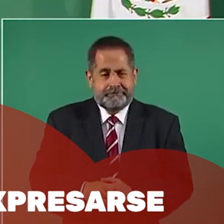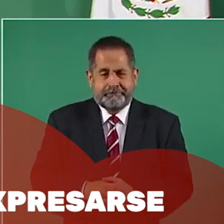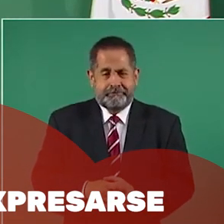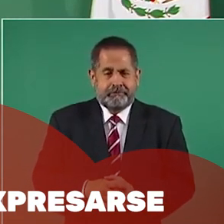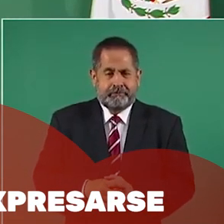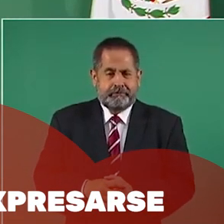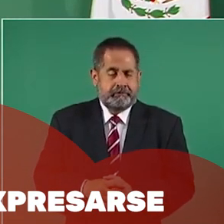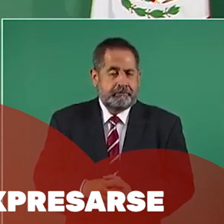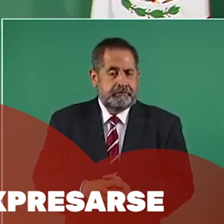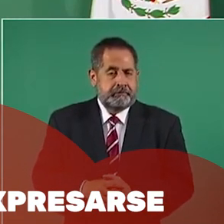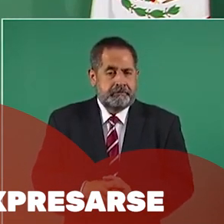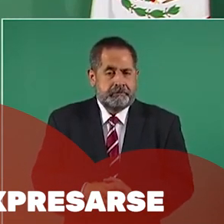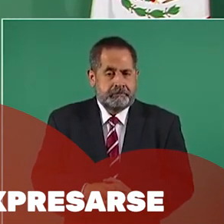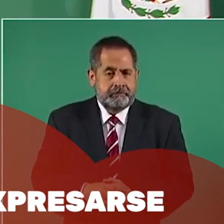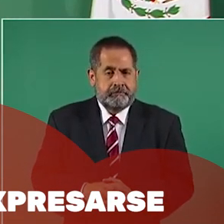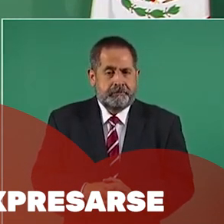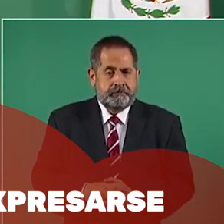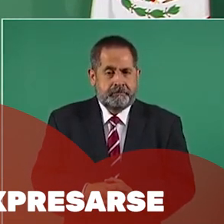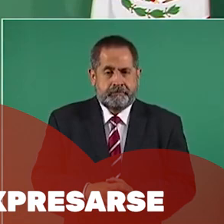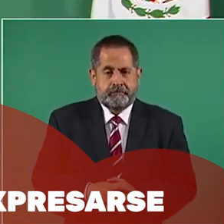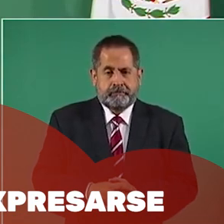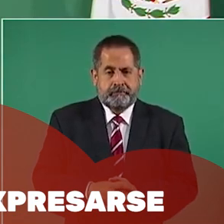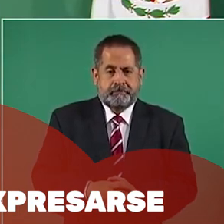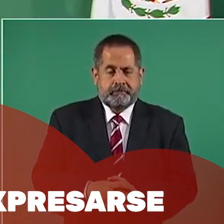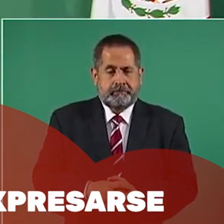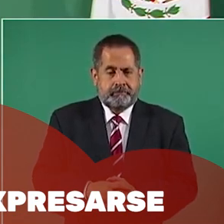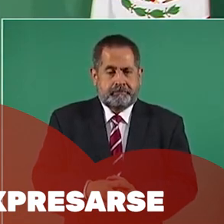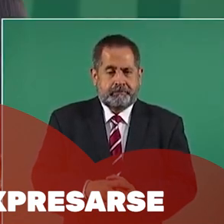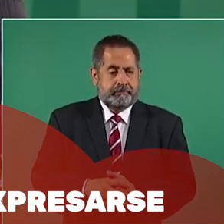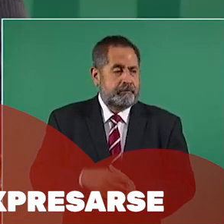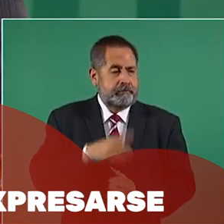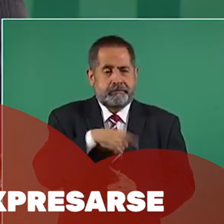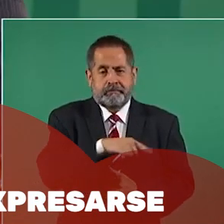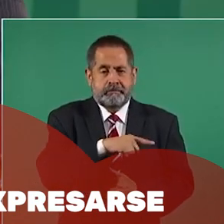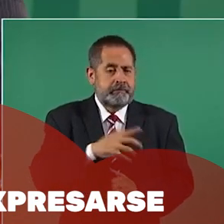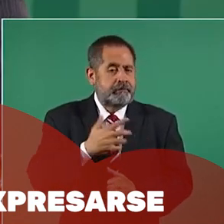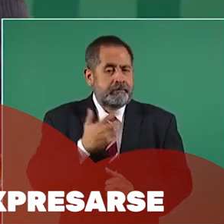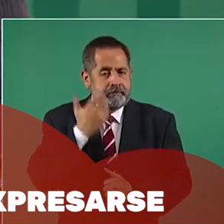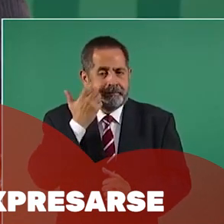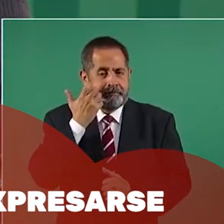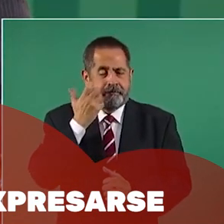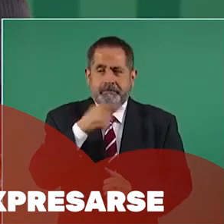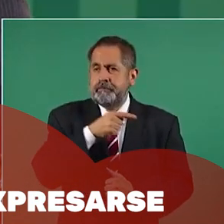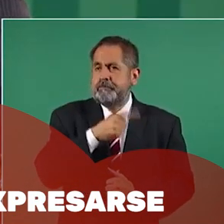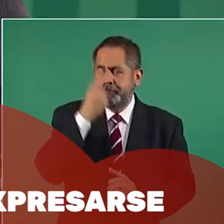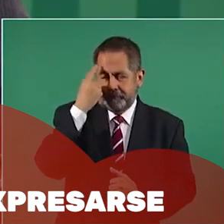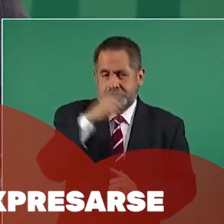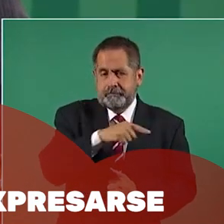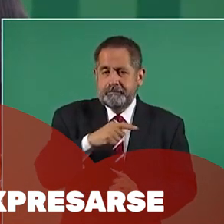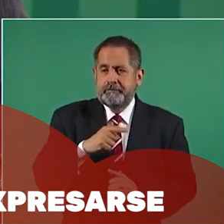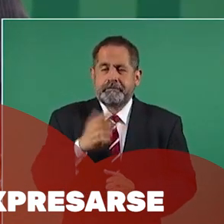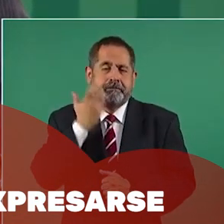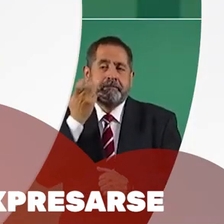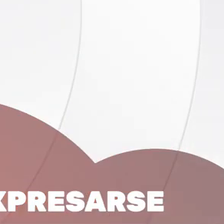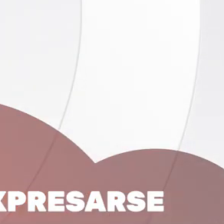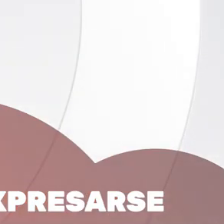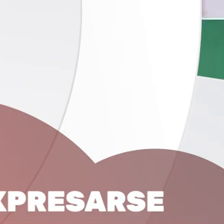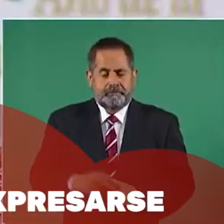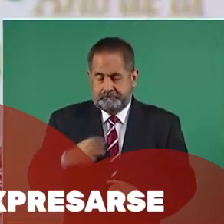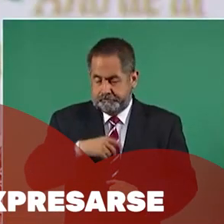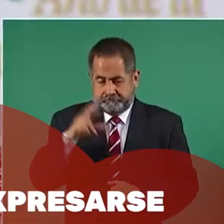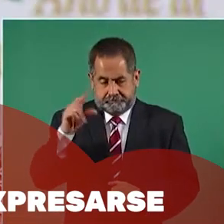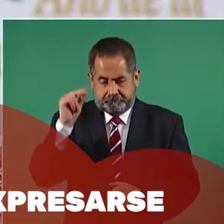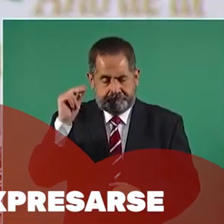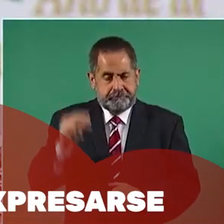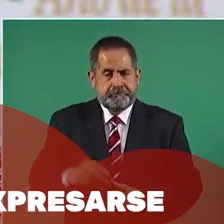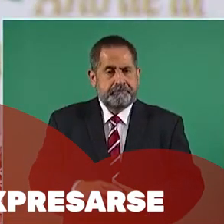este domingo en 8, y para eso es, esa es mi opinión, y no puedo hablar mal porque si no me van a sancionar, me van a cepillar los del Tribunal Electoral, comentó. Que se